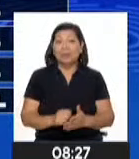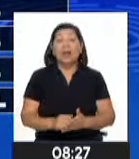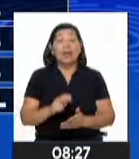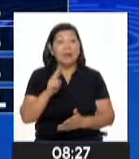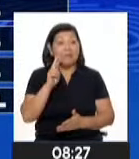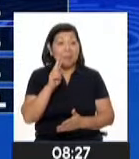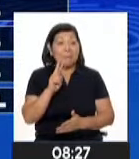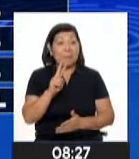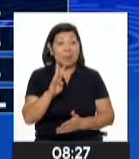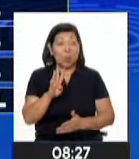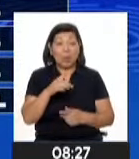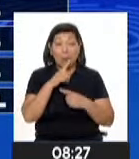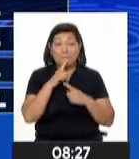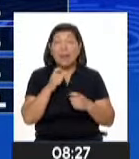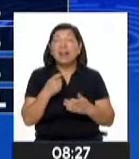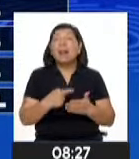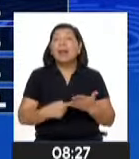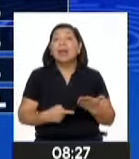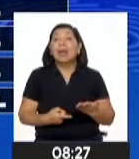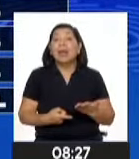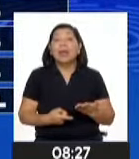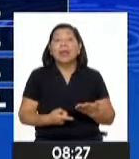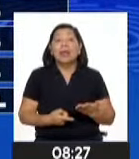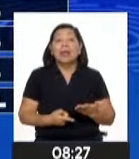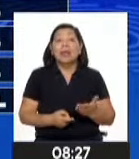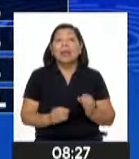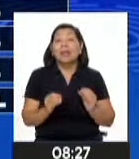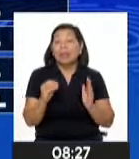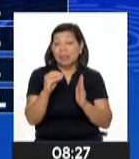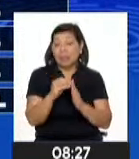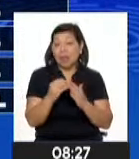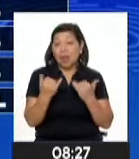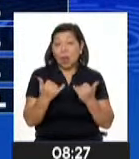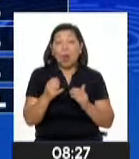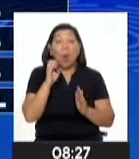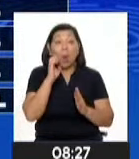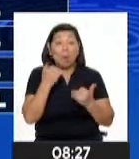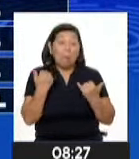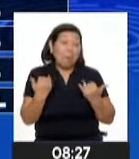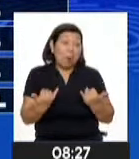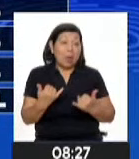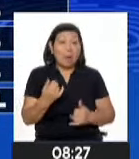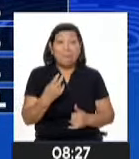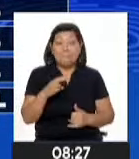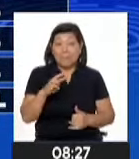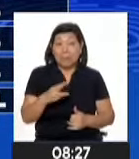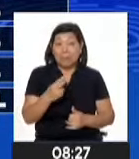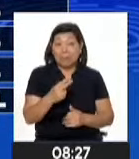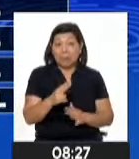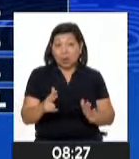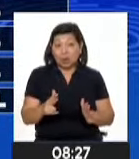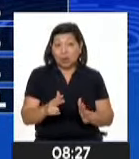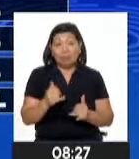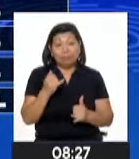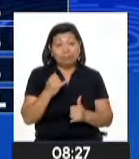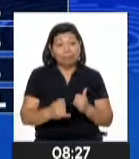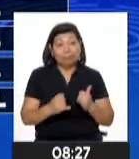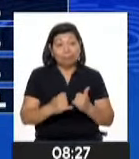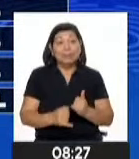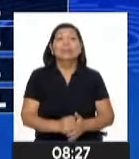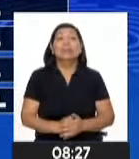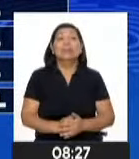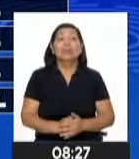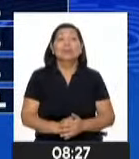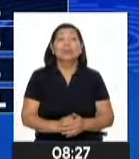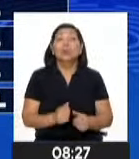viernes 24 de marzo, pero ¿qué fechas? A ver, ¿qué fechas debemos tener en cuenta? Hoy, por ejemplo, martes 28, vence el plazo para la